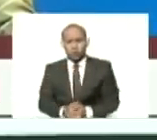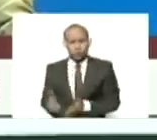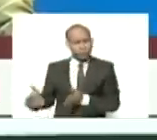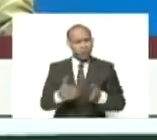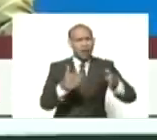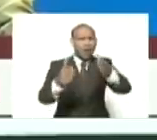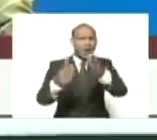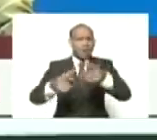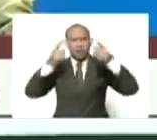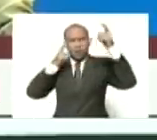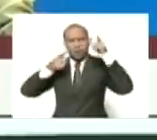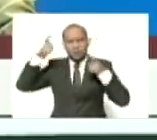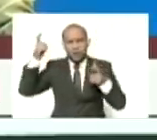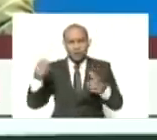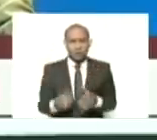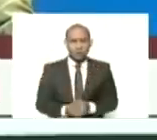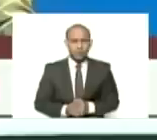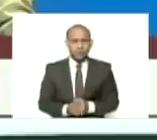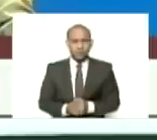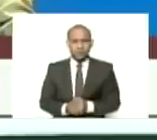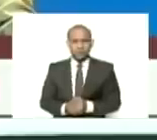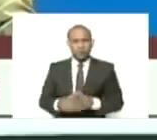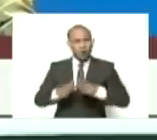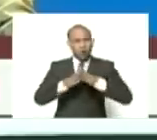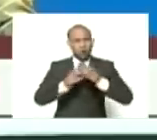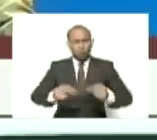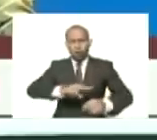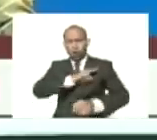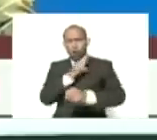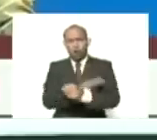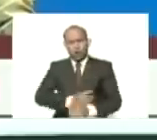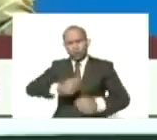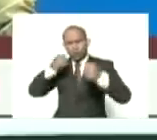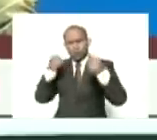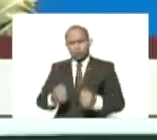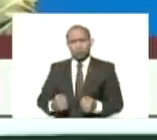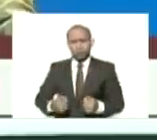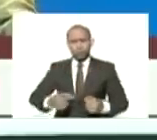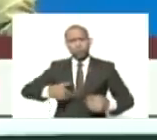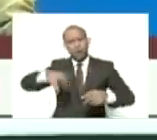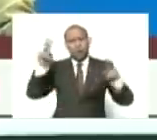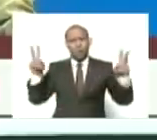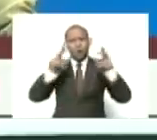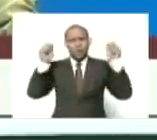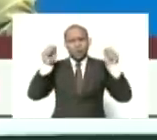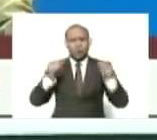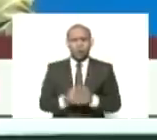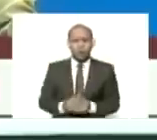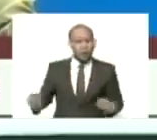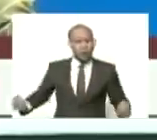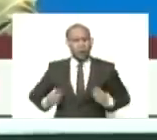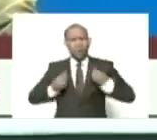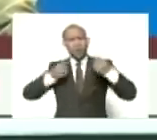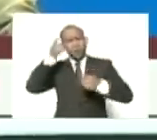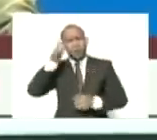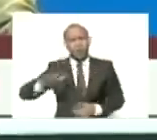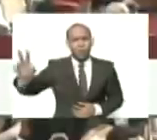el camino de Chávez, a la carga, a la batalla y a la victoria. ¡Que viva el pueblo de